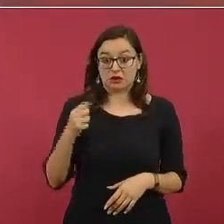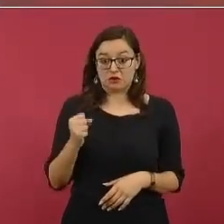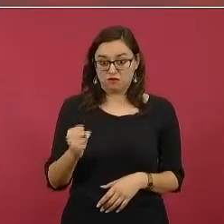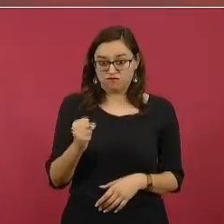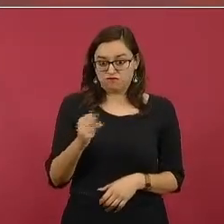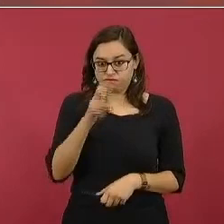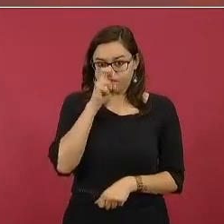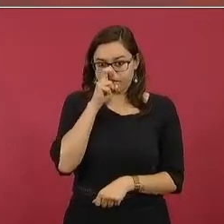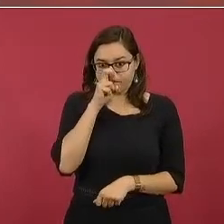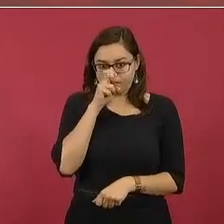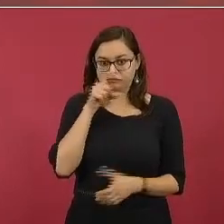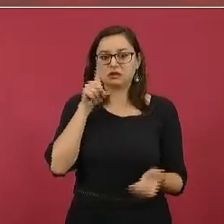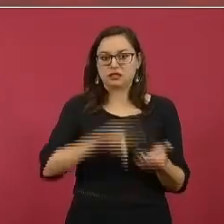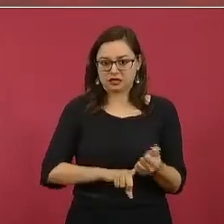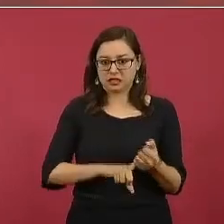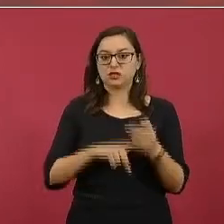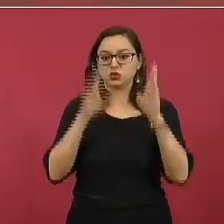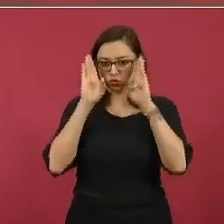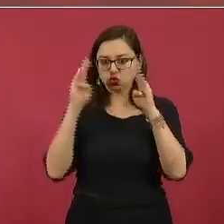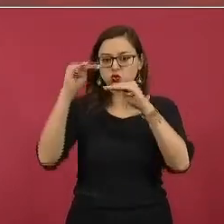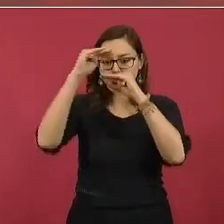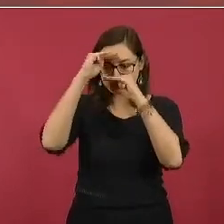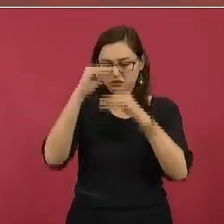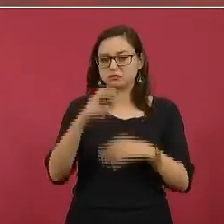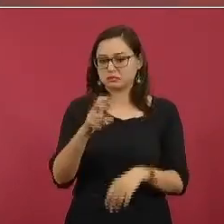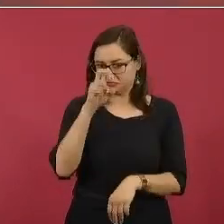como conservador.